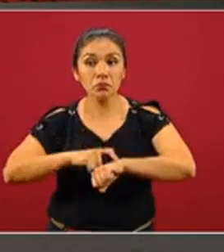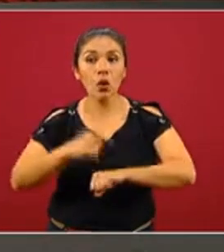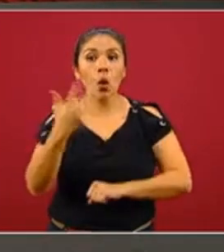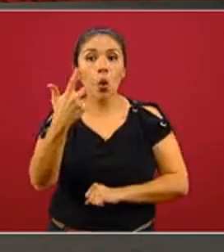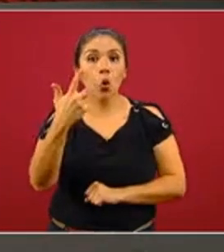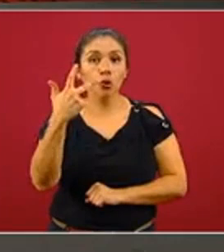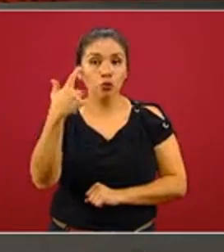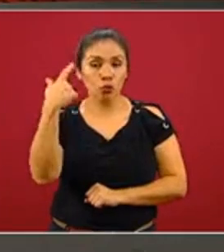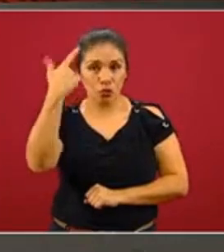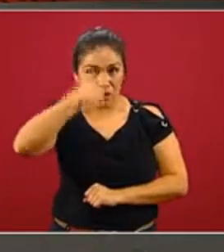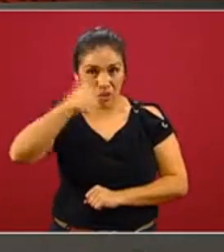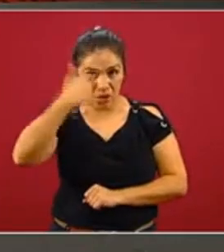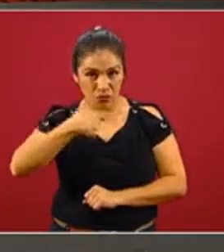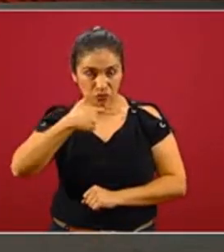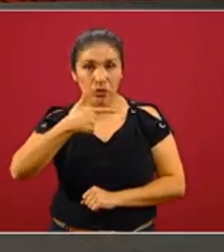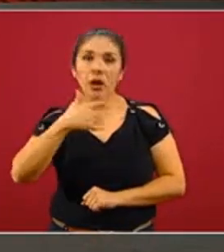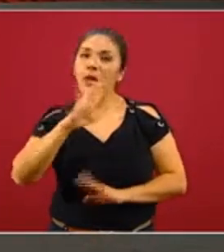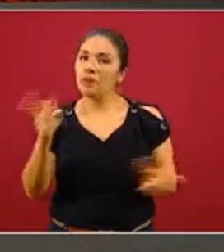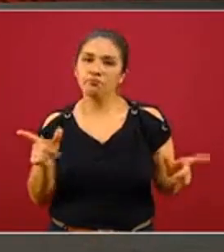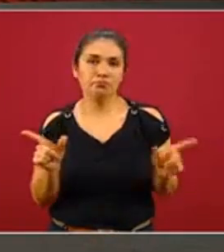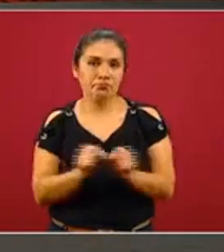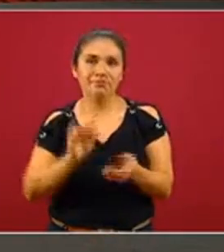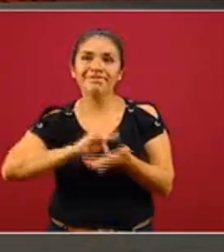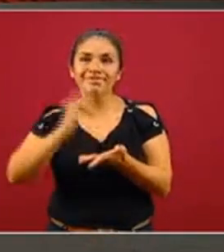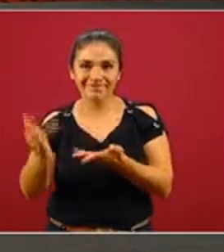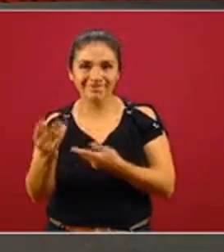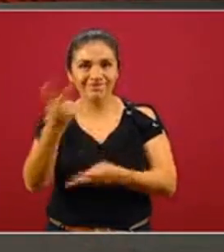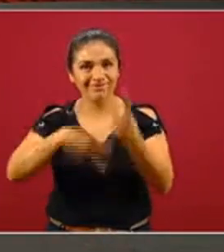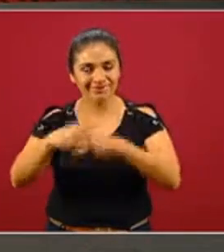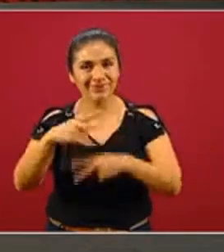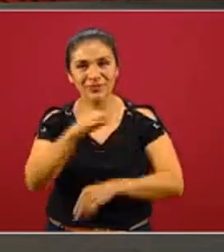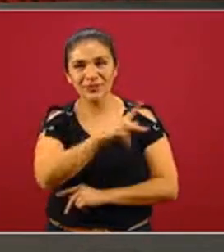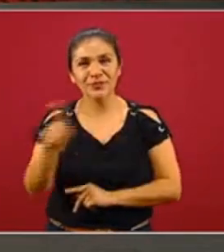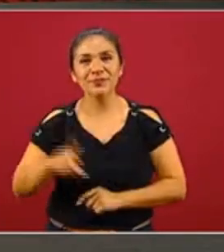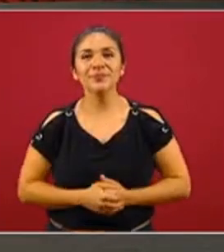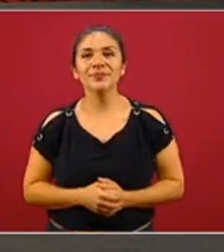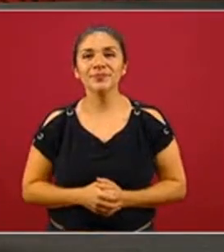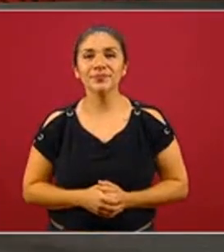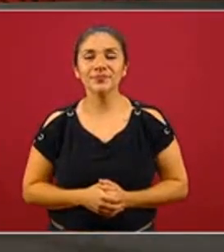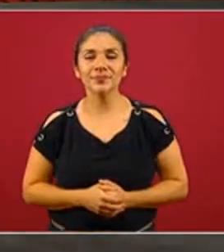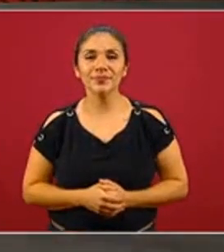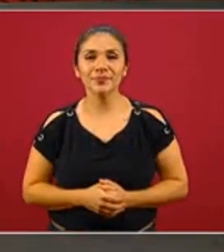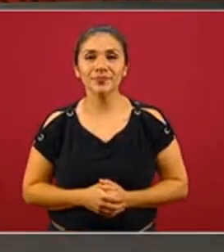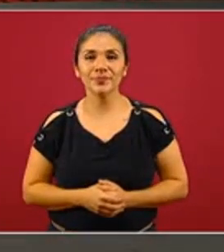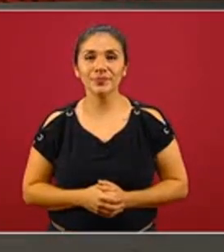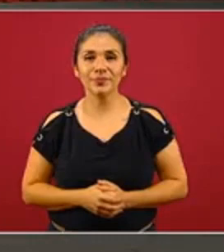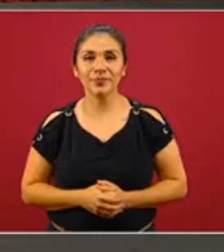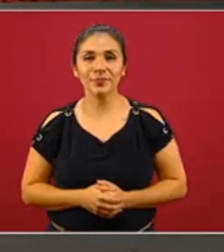minutos. Aquí terminamos. Muchas gracias por su atención. Gracias. Buenas noches.